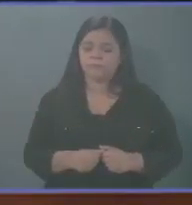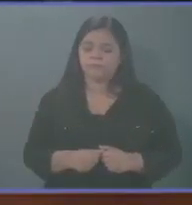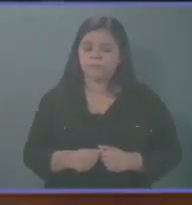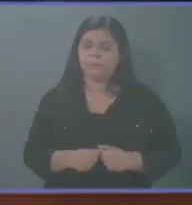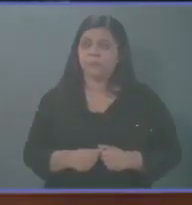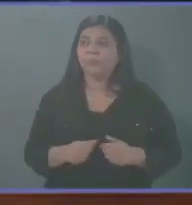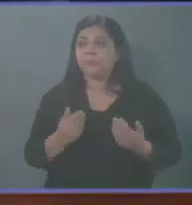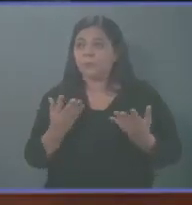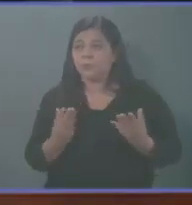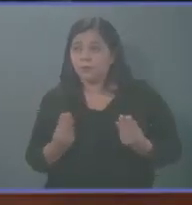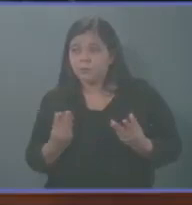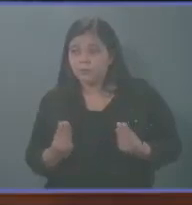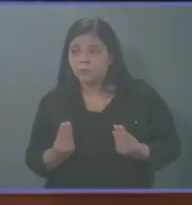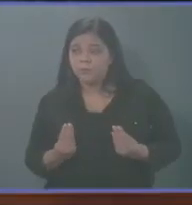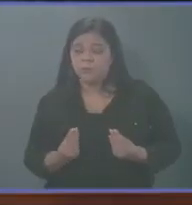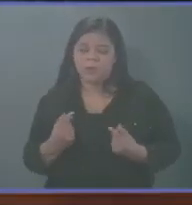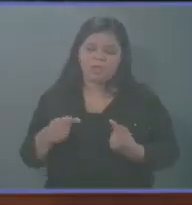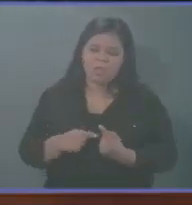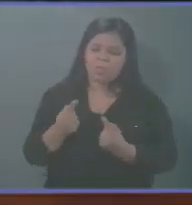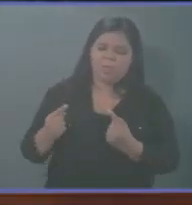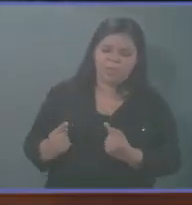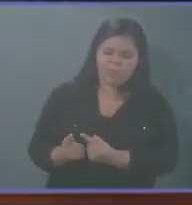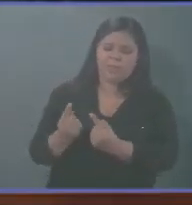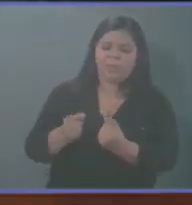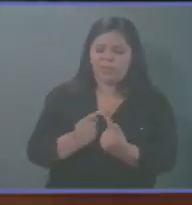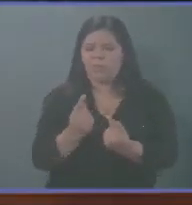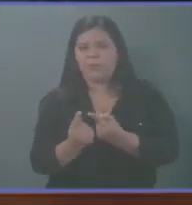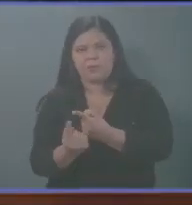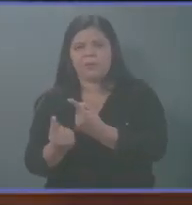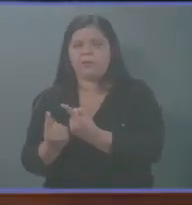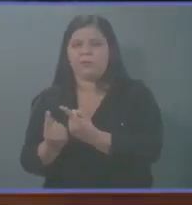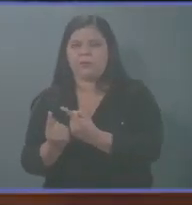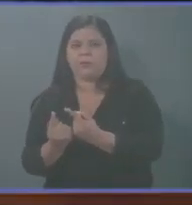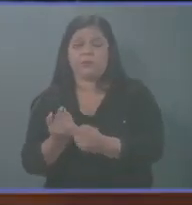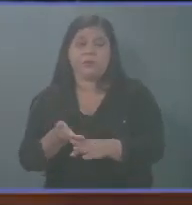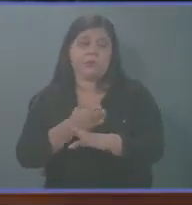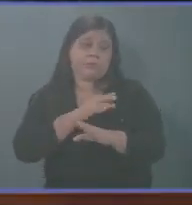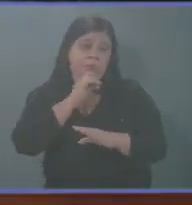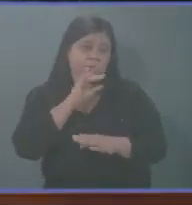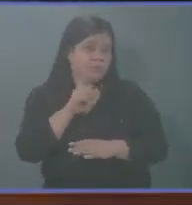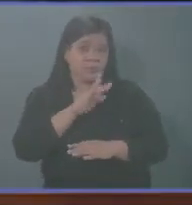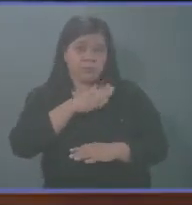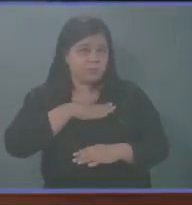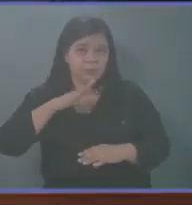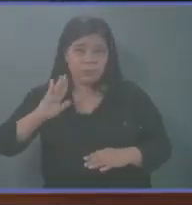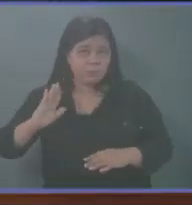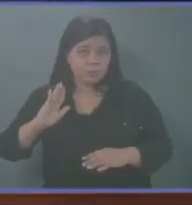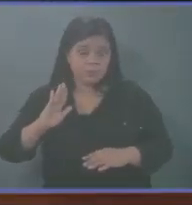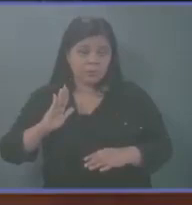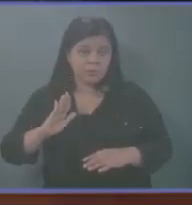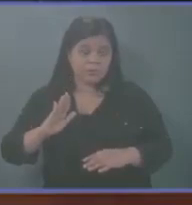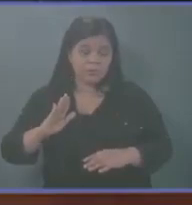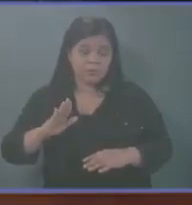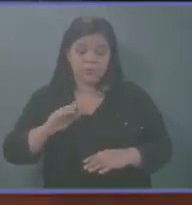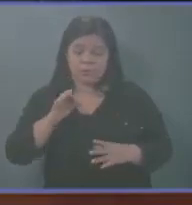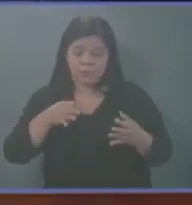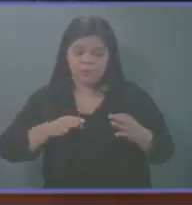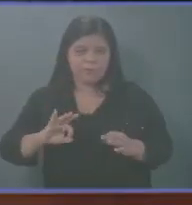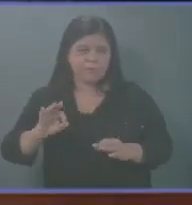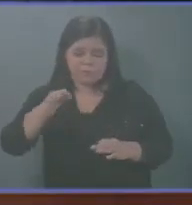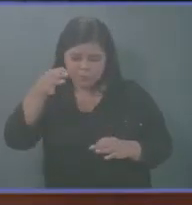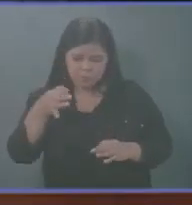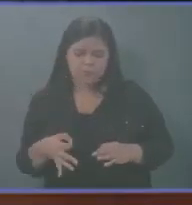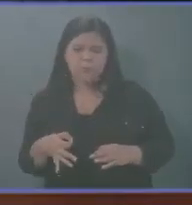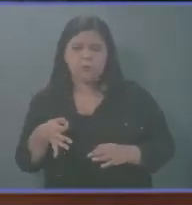por temor a ataques prefabricados, se renuncia a cumplir de manera irrestricta, de